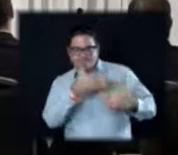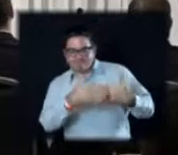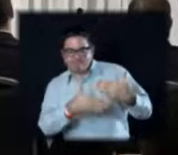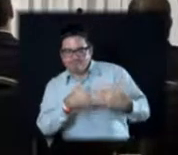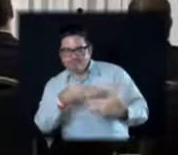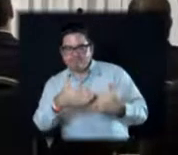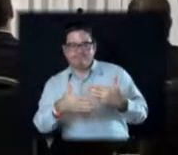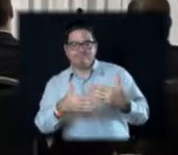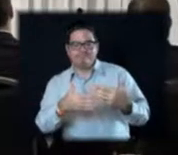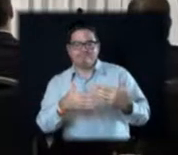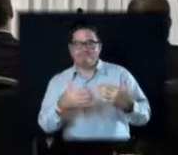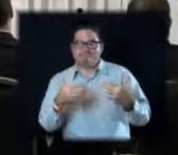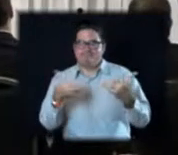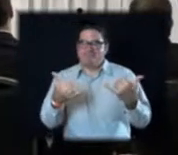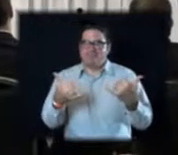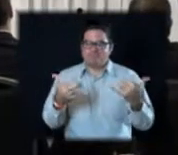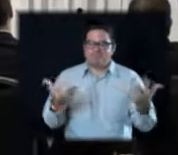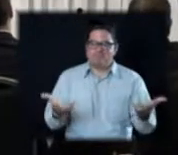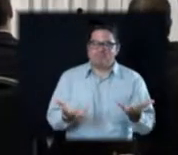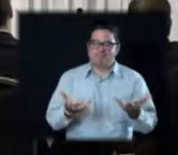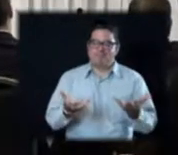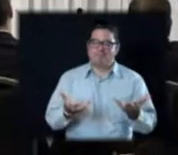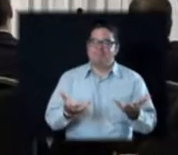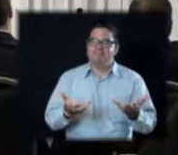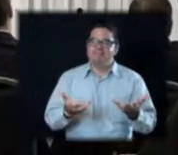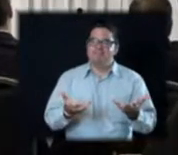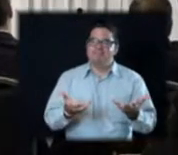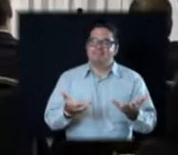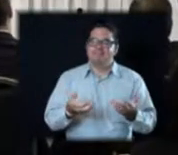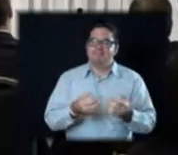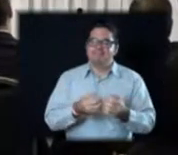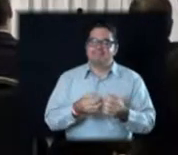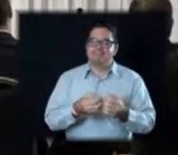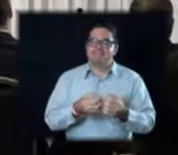Hablando sobre la pregunta de Andrew de cómo llegamos aquí, usted dijo anteriormente que normalmente